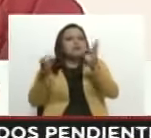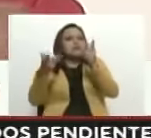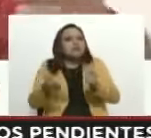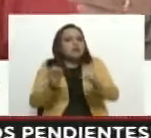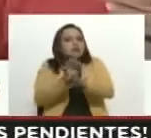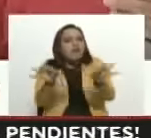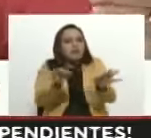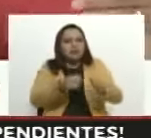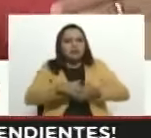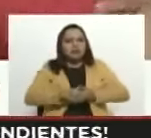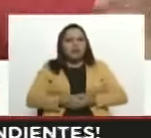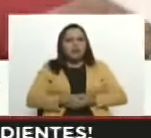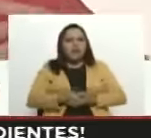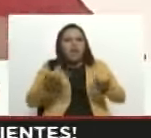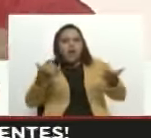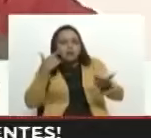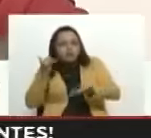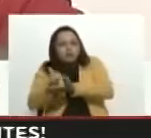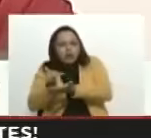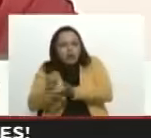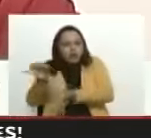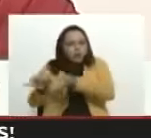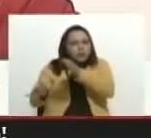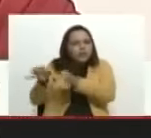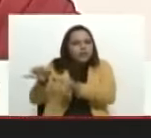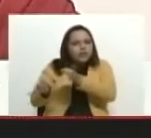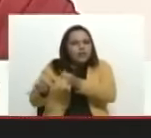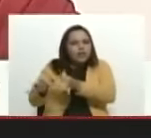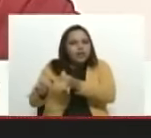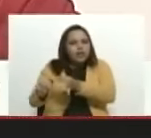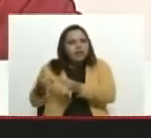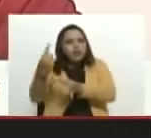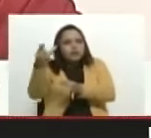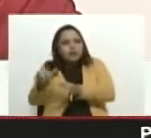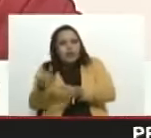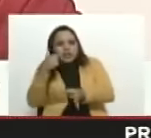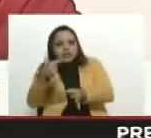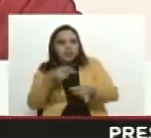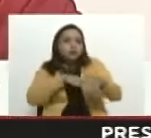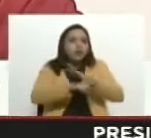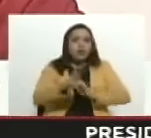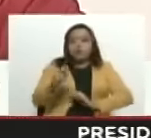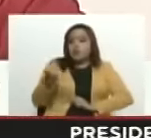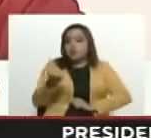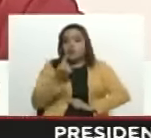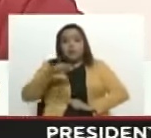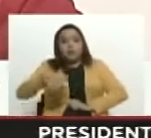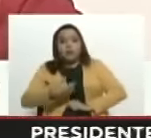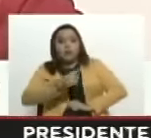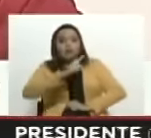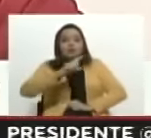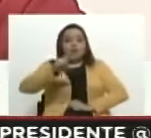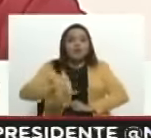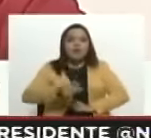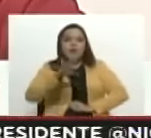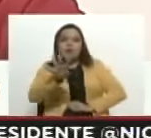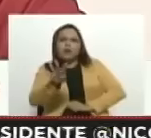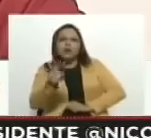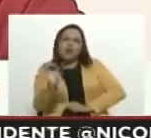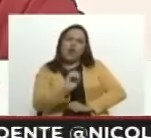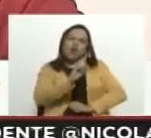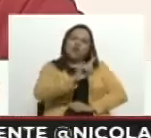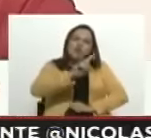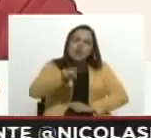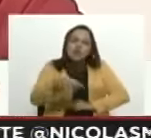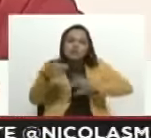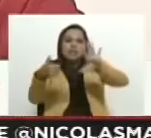A estas alturas están tratando de justificar, ¿no? Y alguien dice desde adentro, no, solo podemos llegar hasta 1.4, 1.6, porque si no quedamos